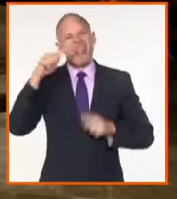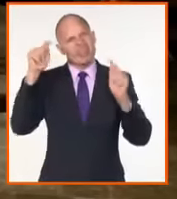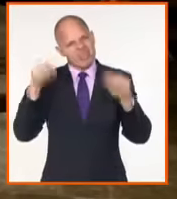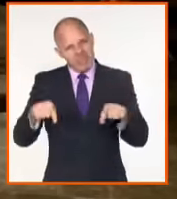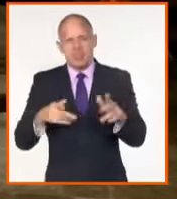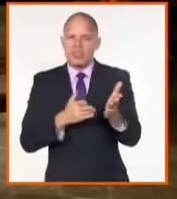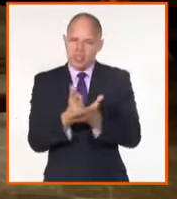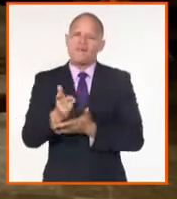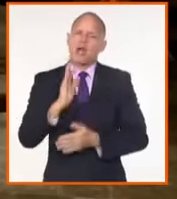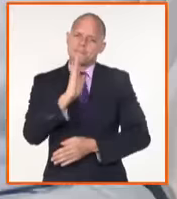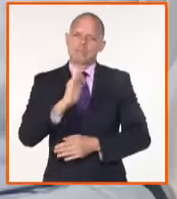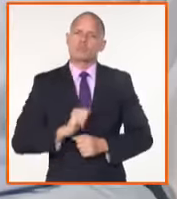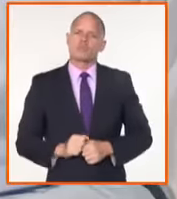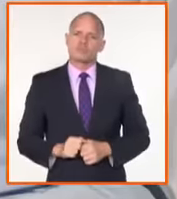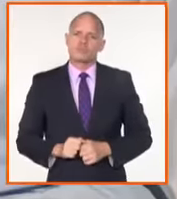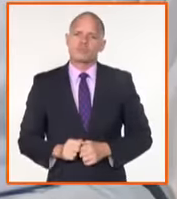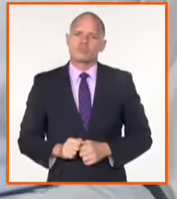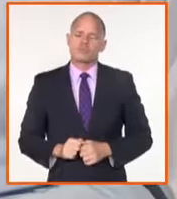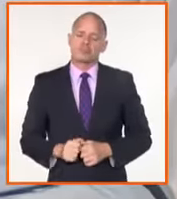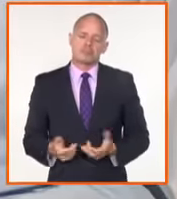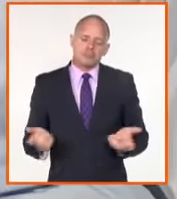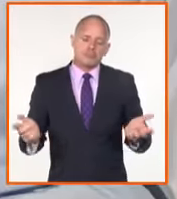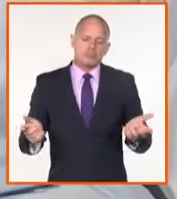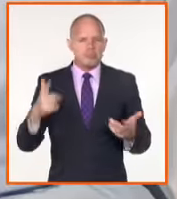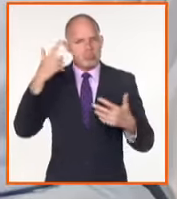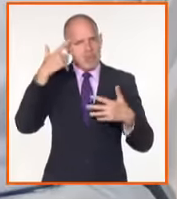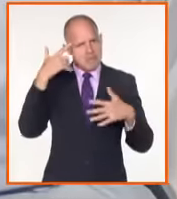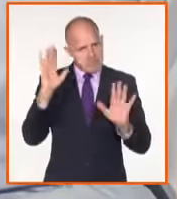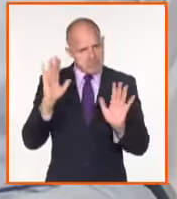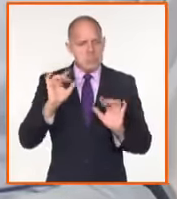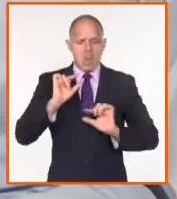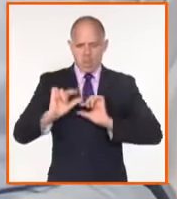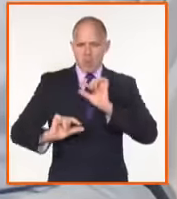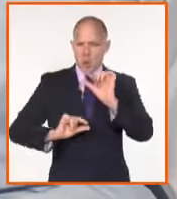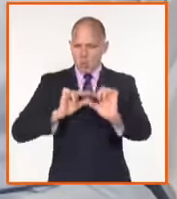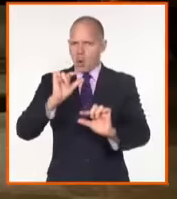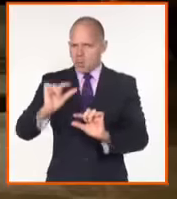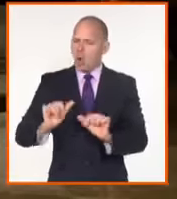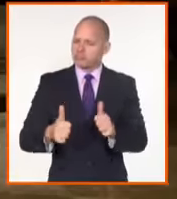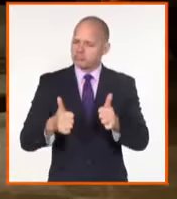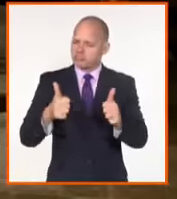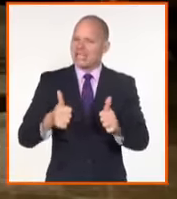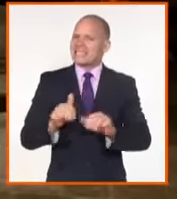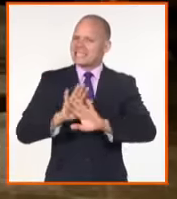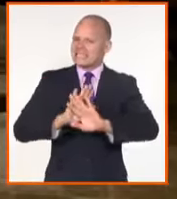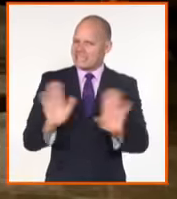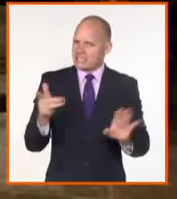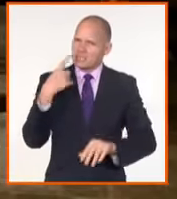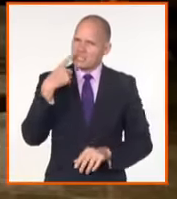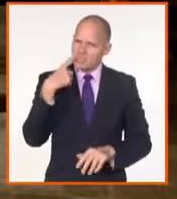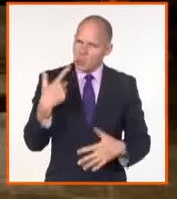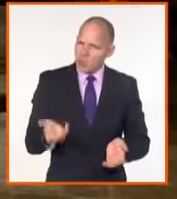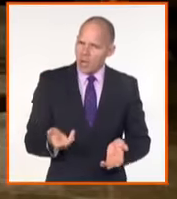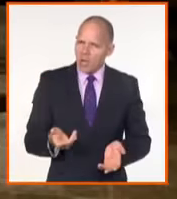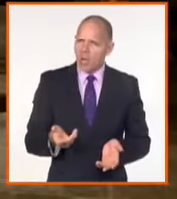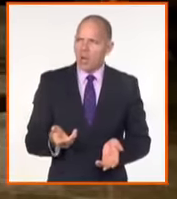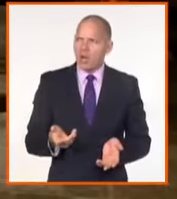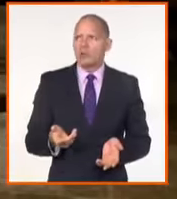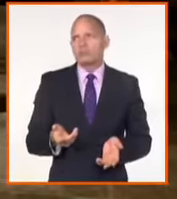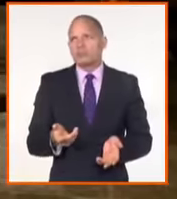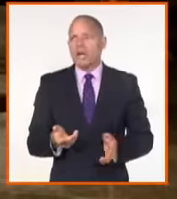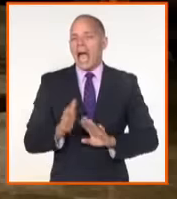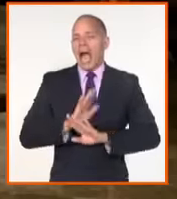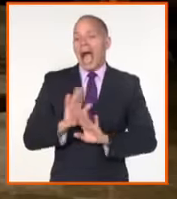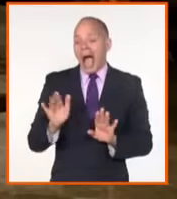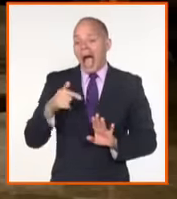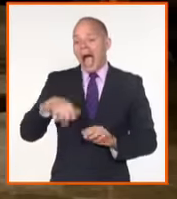de nuestro problema. Yo creo que vamos también a ir superando esta situación. Ya hemos ido trabajando para asegurar los embarques de